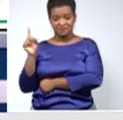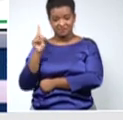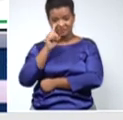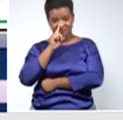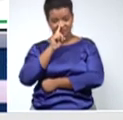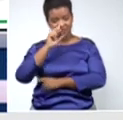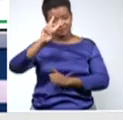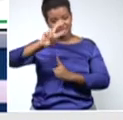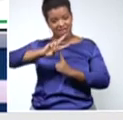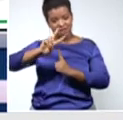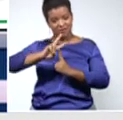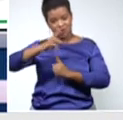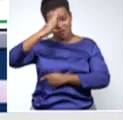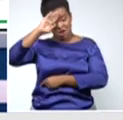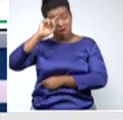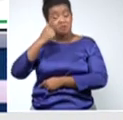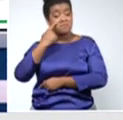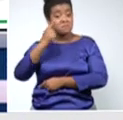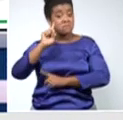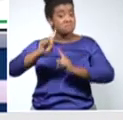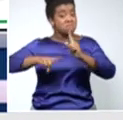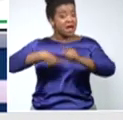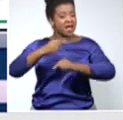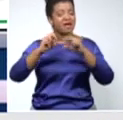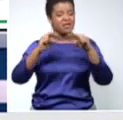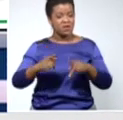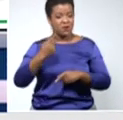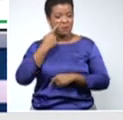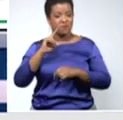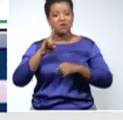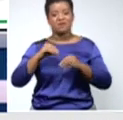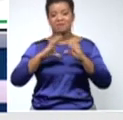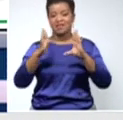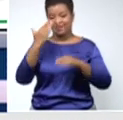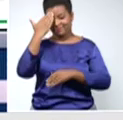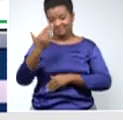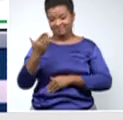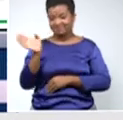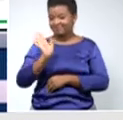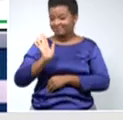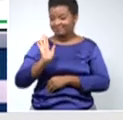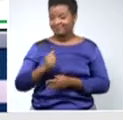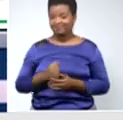televisión cubana. Mañana volveremos nuevamente a las 9 de la mañana. Hasta entonces, tenga buen día.